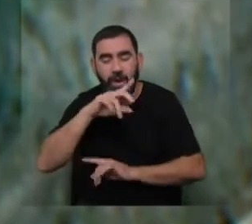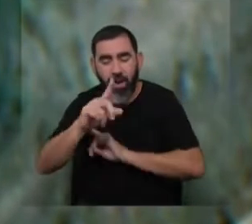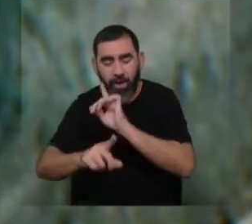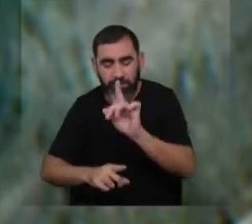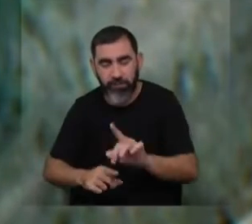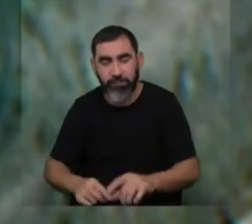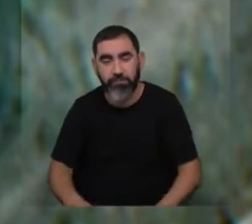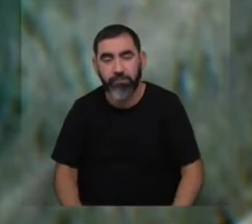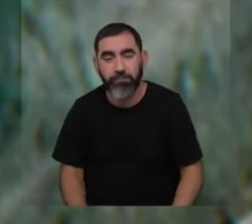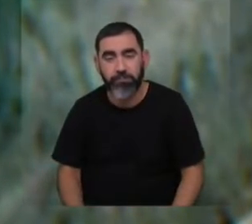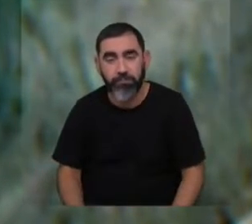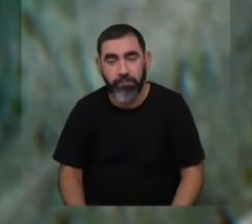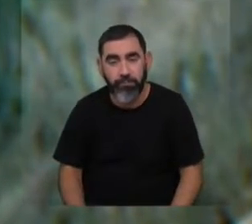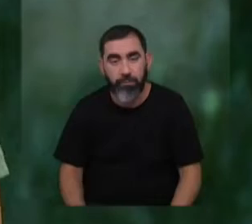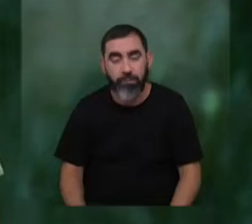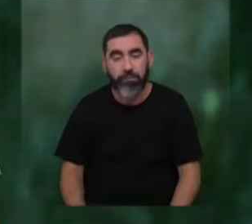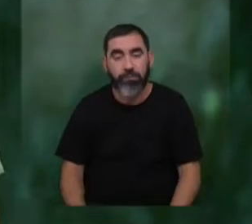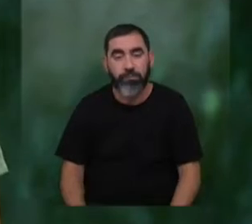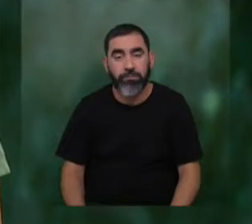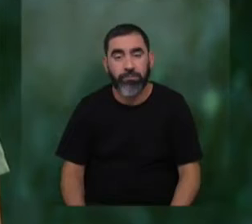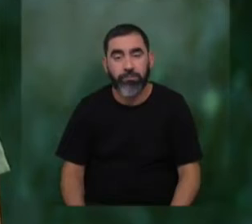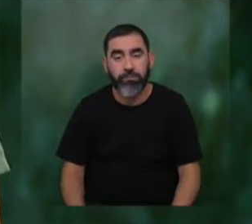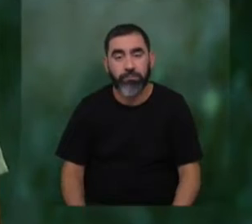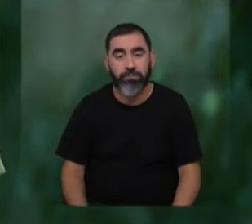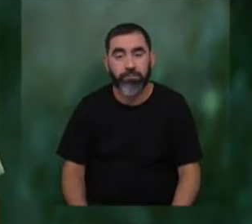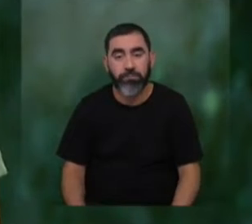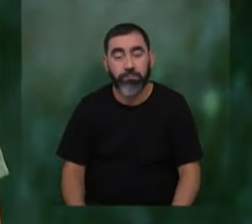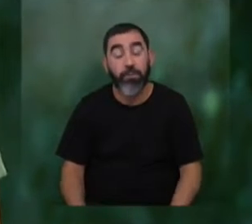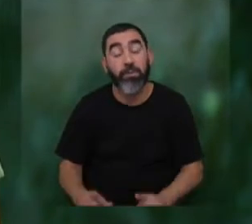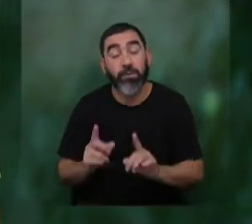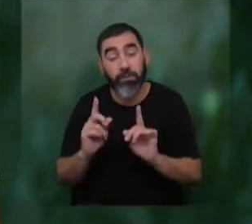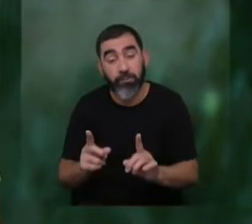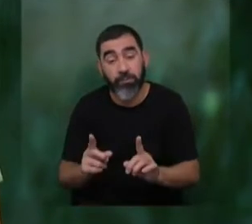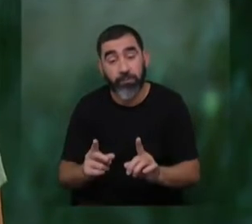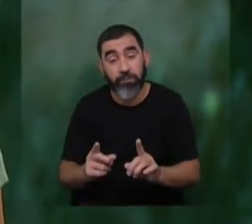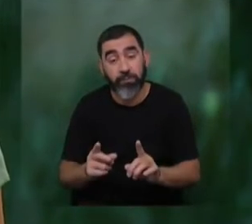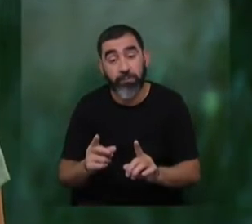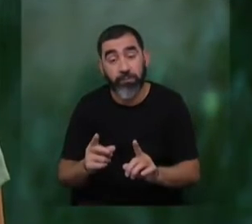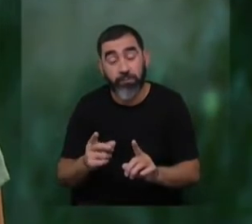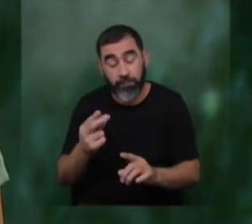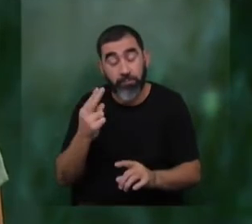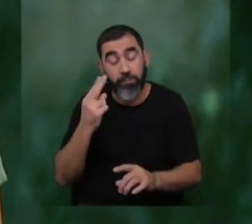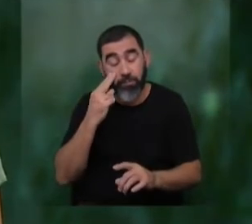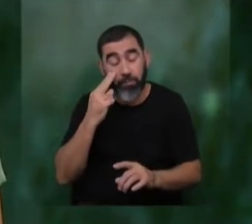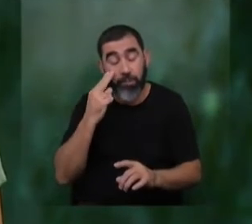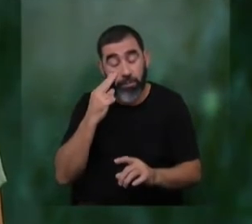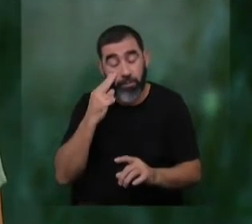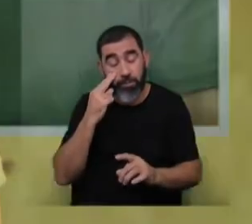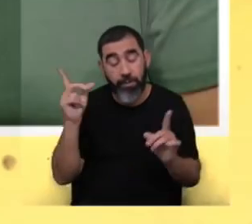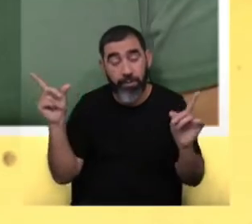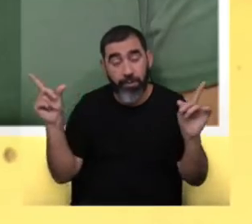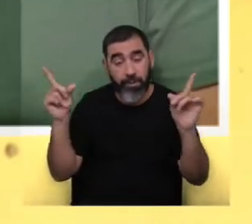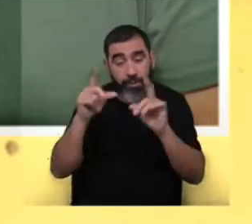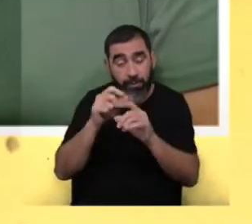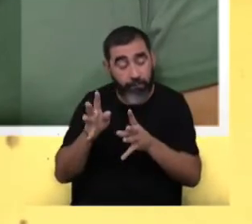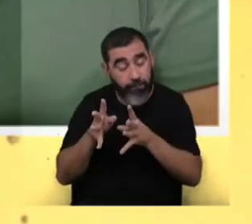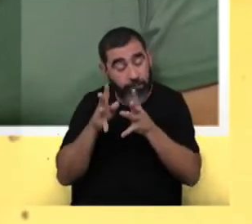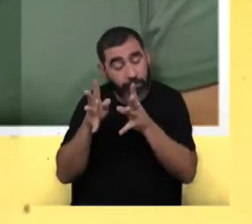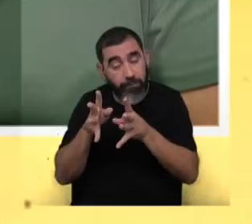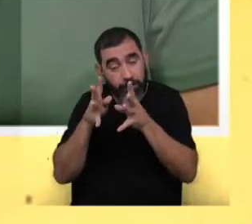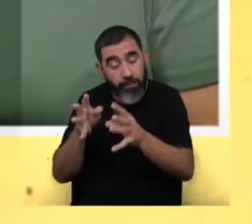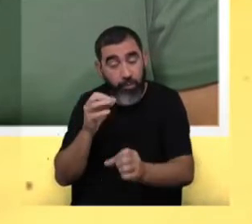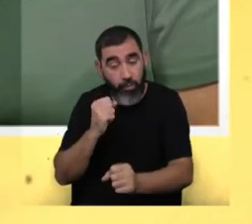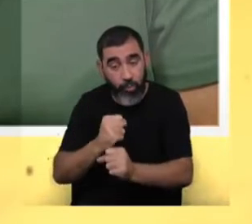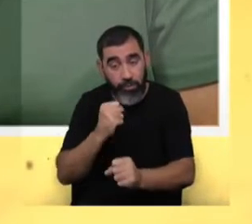sobre algunas áreas del 14, ¿no? Eso en realidad también, ese es uno de los grandes problemas, las dificultades o desafíos en realidad del